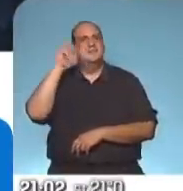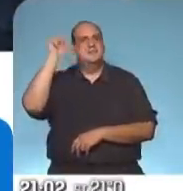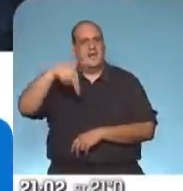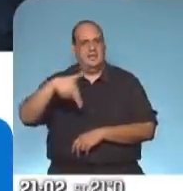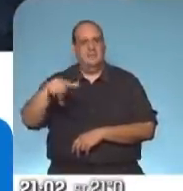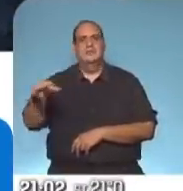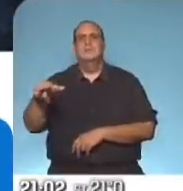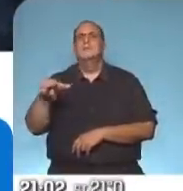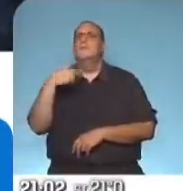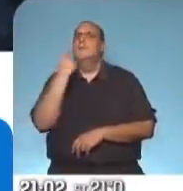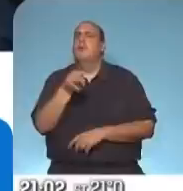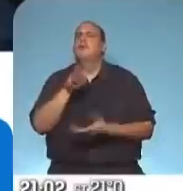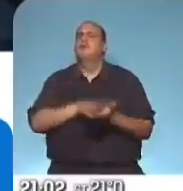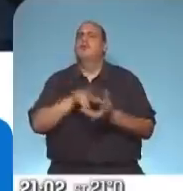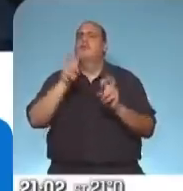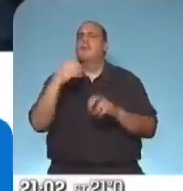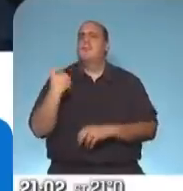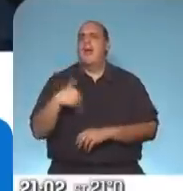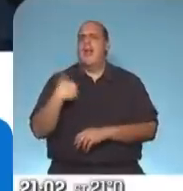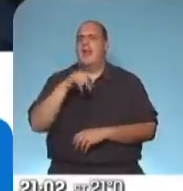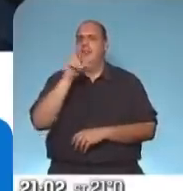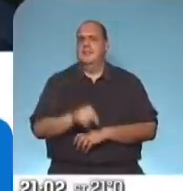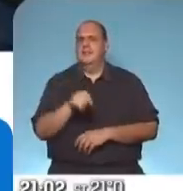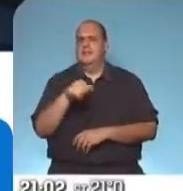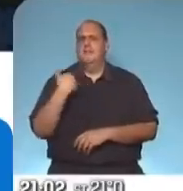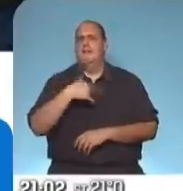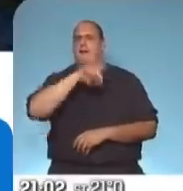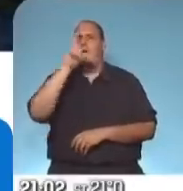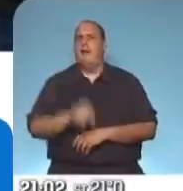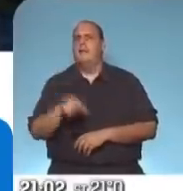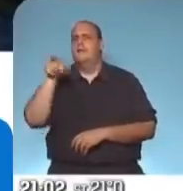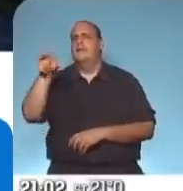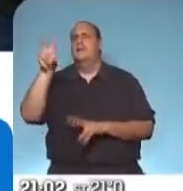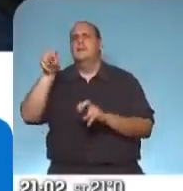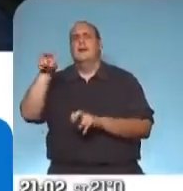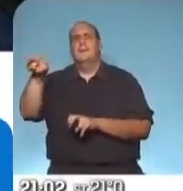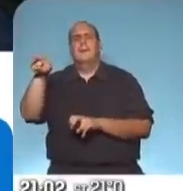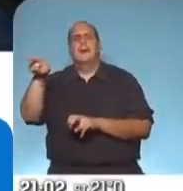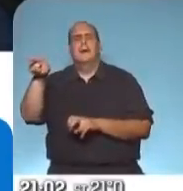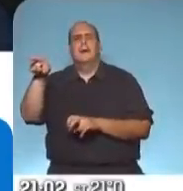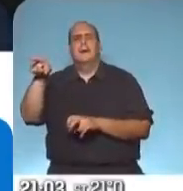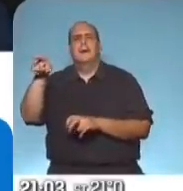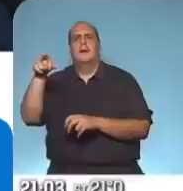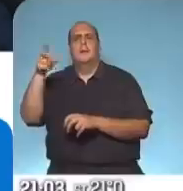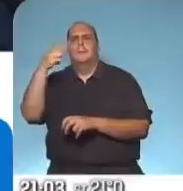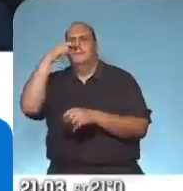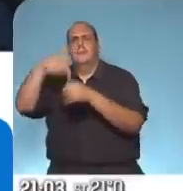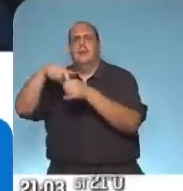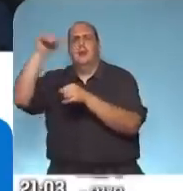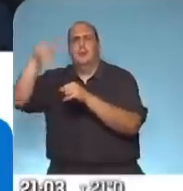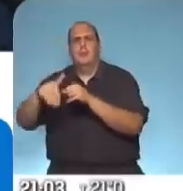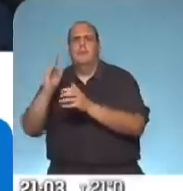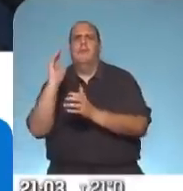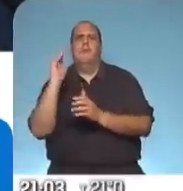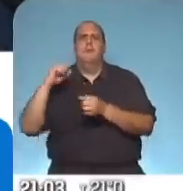que nada con la Argentina. ¿Cuánto repercute esto en nuestro país, en Vaca Muerta? ¿Sí? ¿Cuánto repercute todo esto, ¿no? Y la